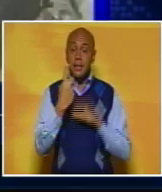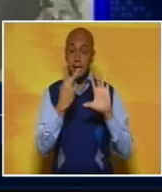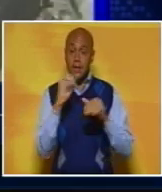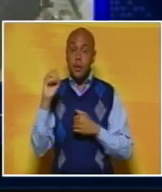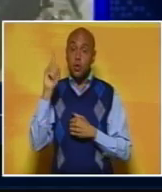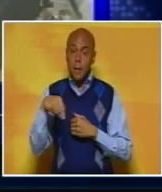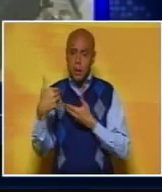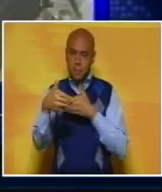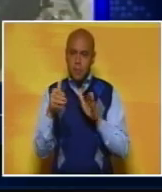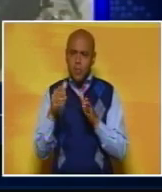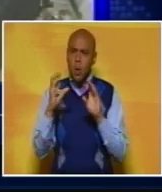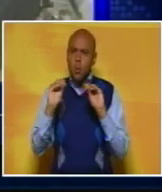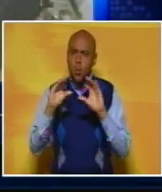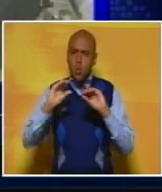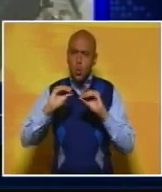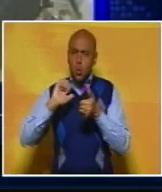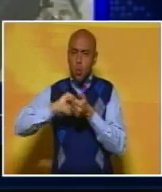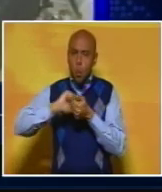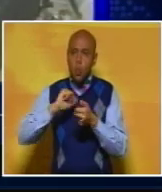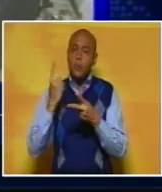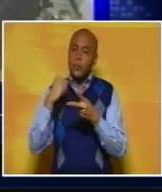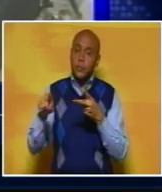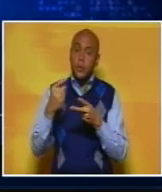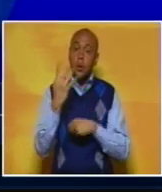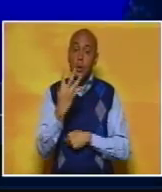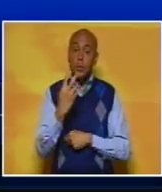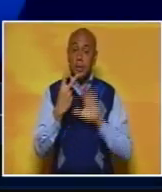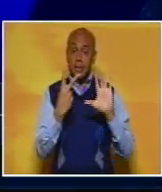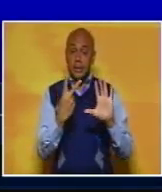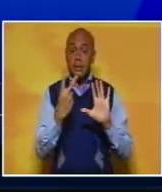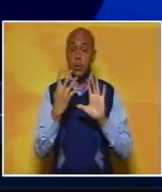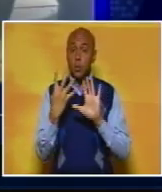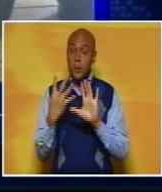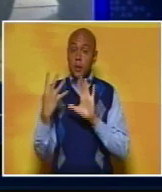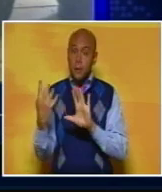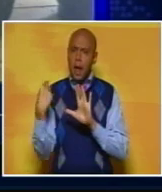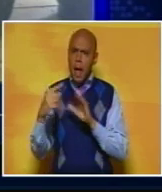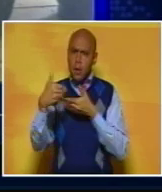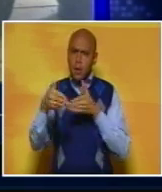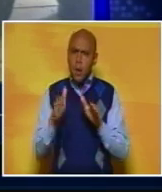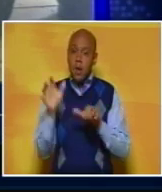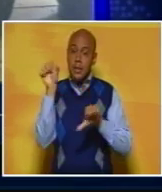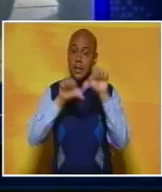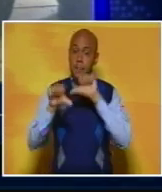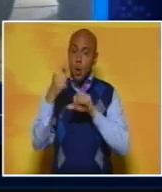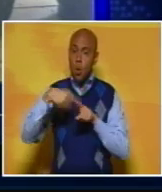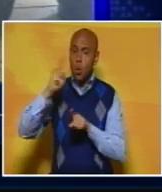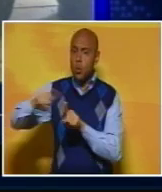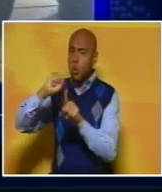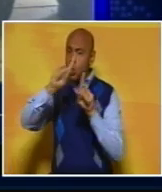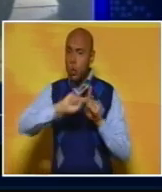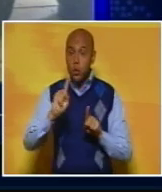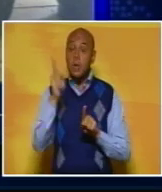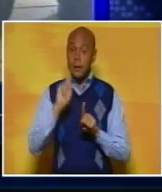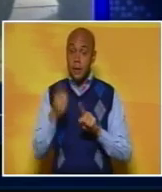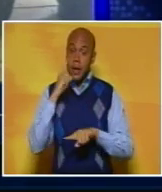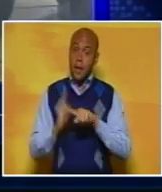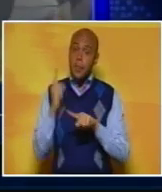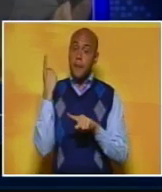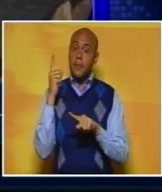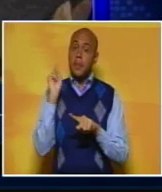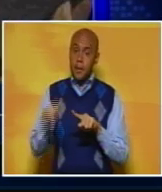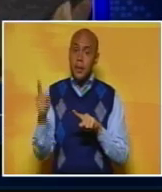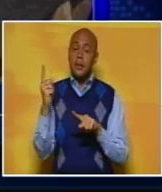de pasta base de coca y 4.749 kilogramos de diferentes productos químicos precursores esenciales y